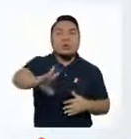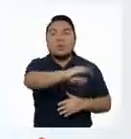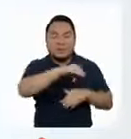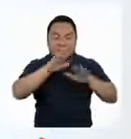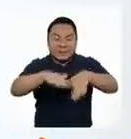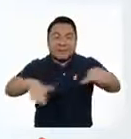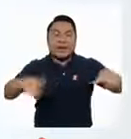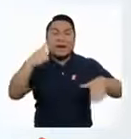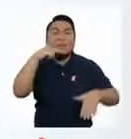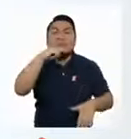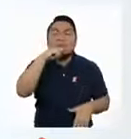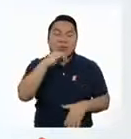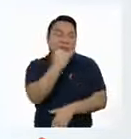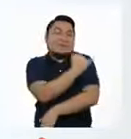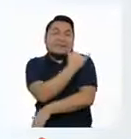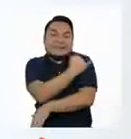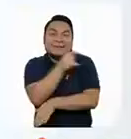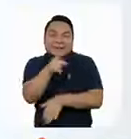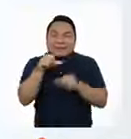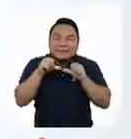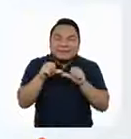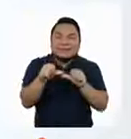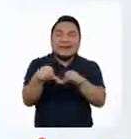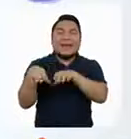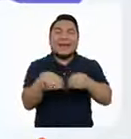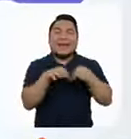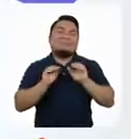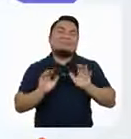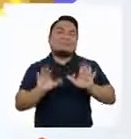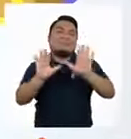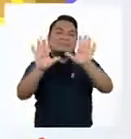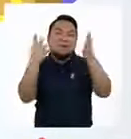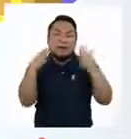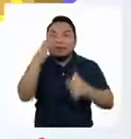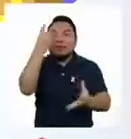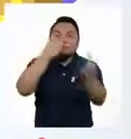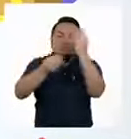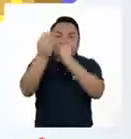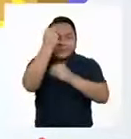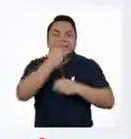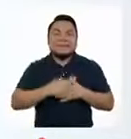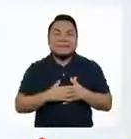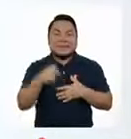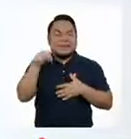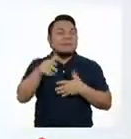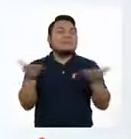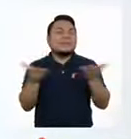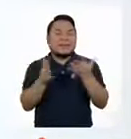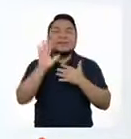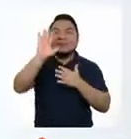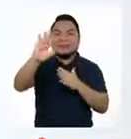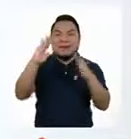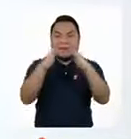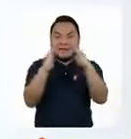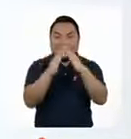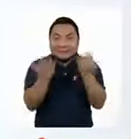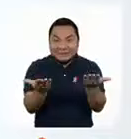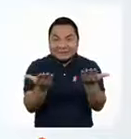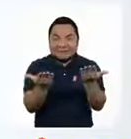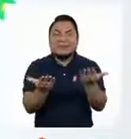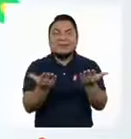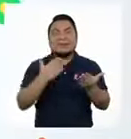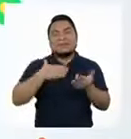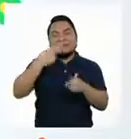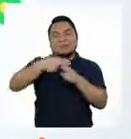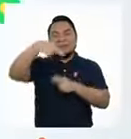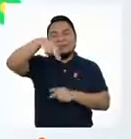niñas y niños del nivel de educación inicial continúen haciendo maravillosos descubrimientos, pero esta vez desde casa. Yo